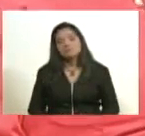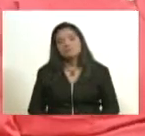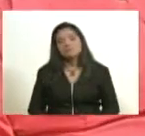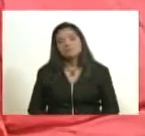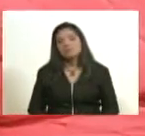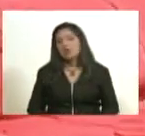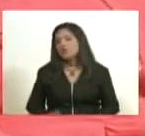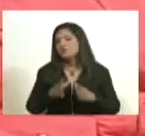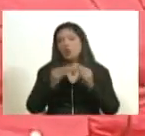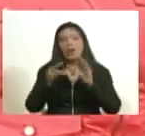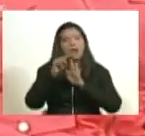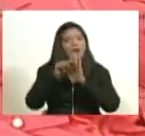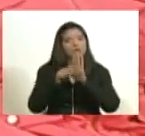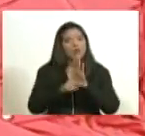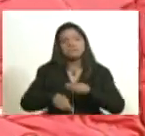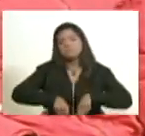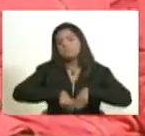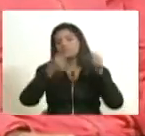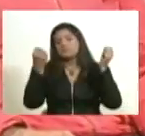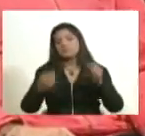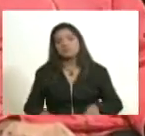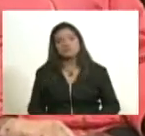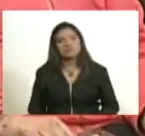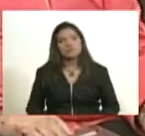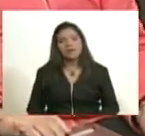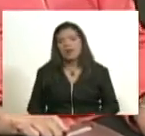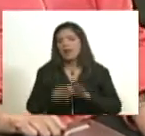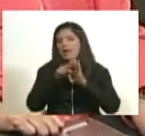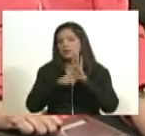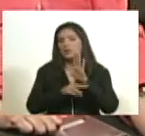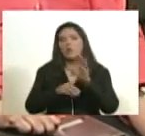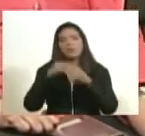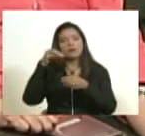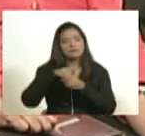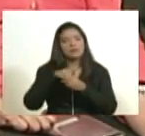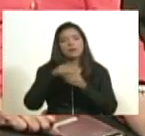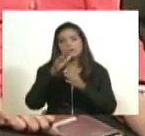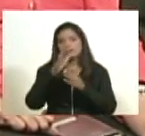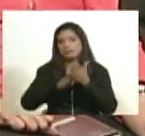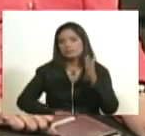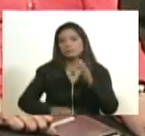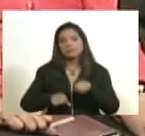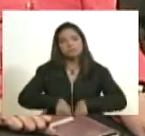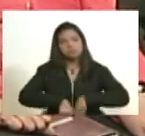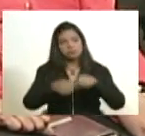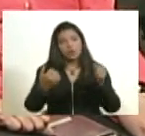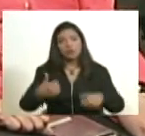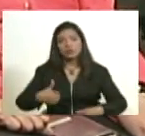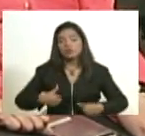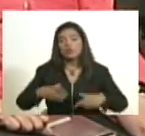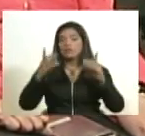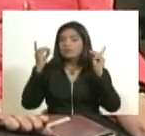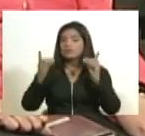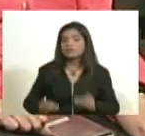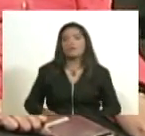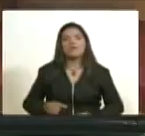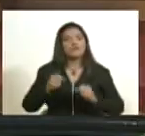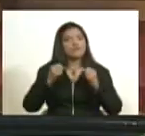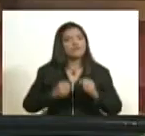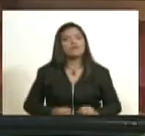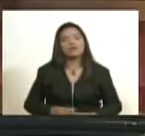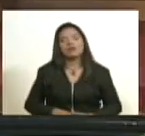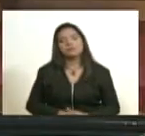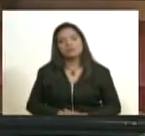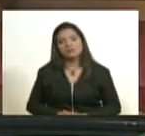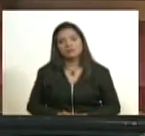todas las reglas de juego, todas las normas internas. Por eso yo decidí firmemente